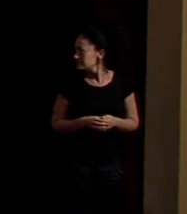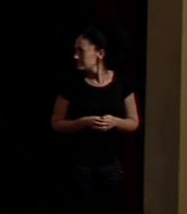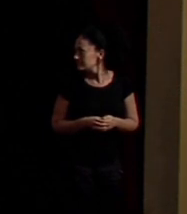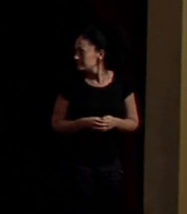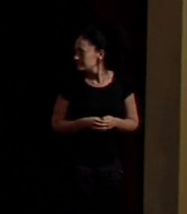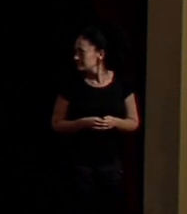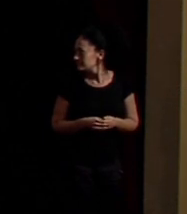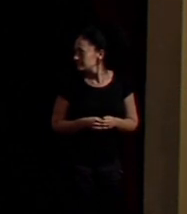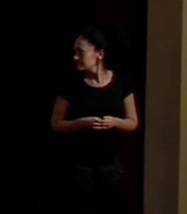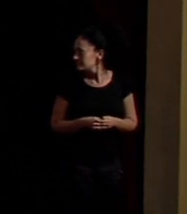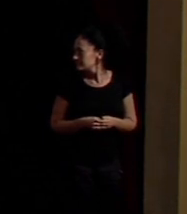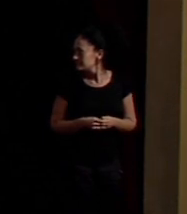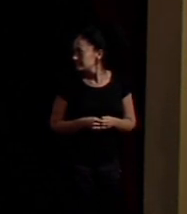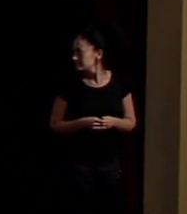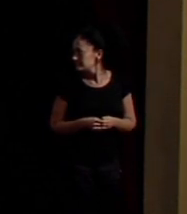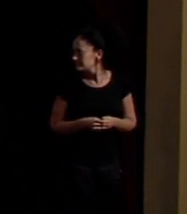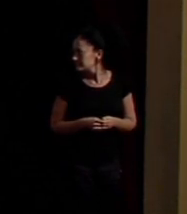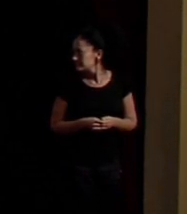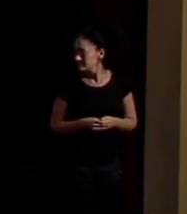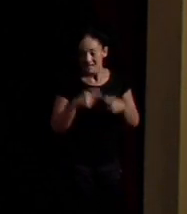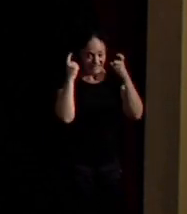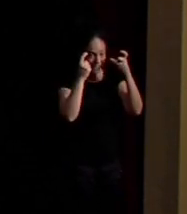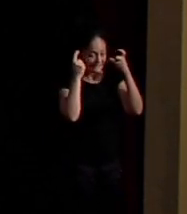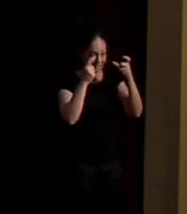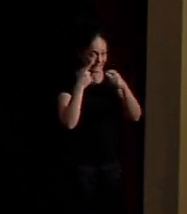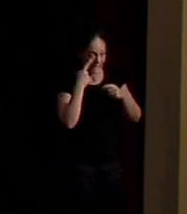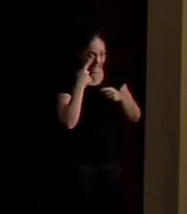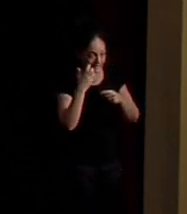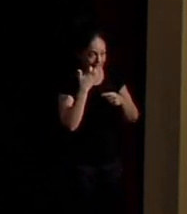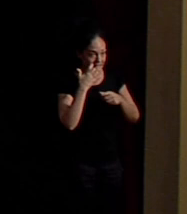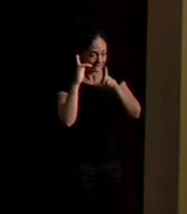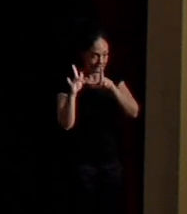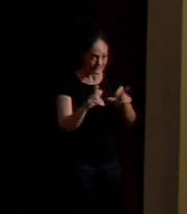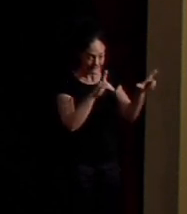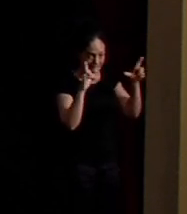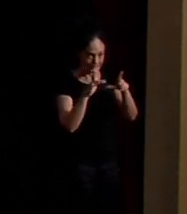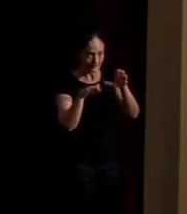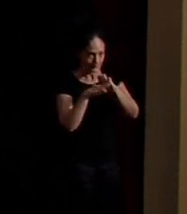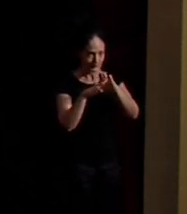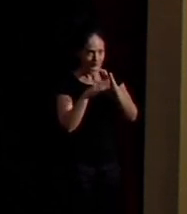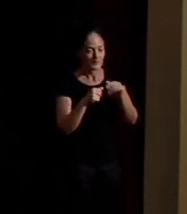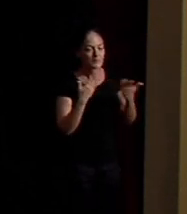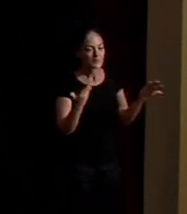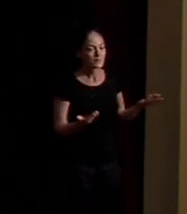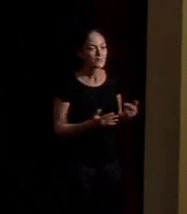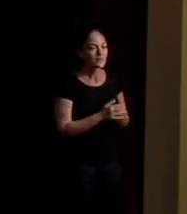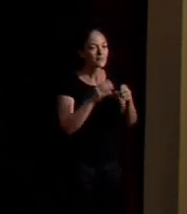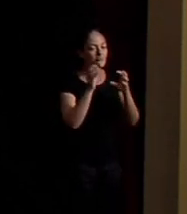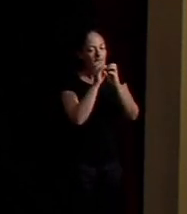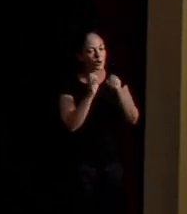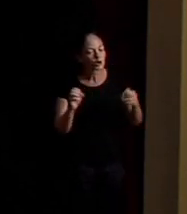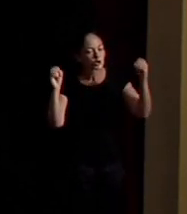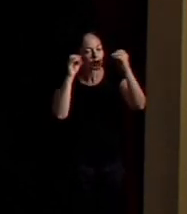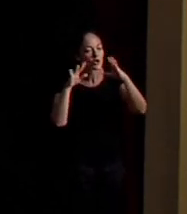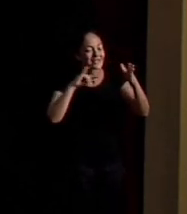A ver. Bueno, intentaré moverlo desde aquí a ver si por seguir el ritmo, ¿no? La contextualización sociopolítica y cultural de